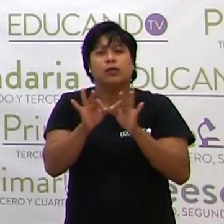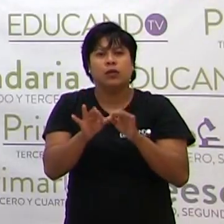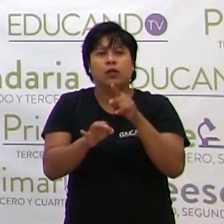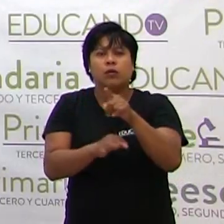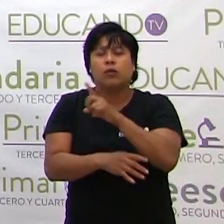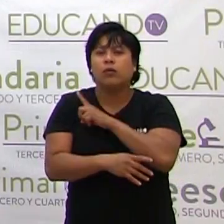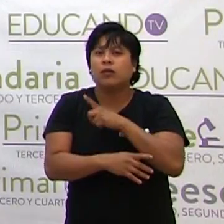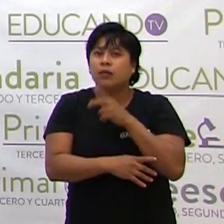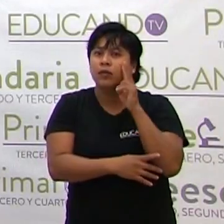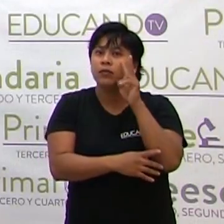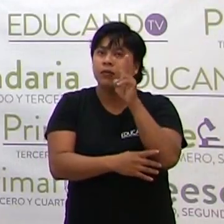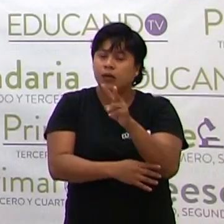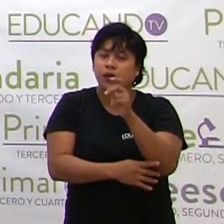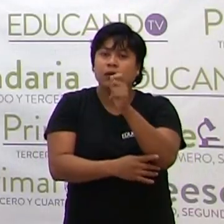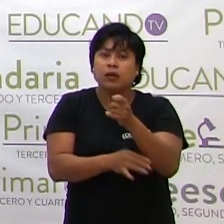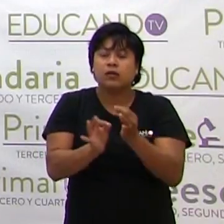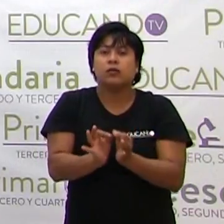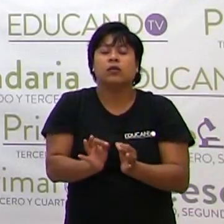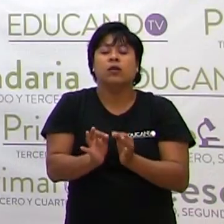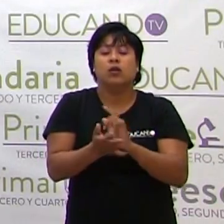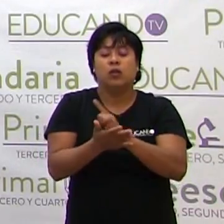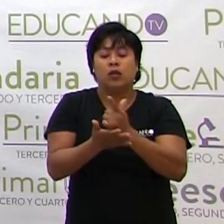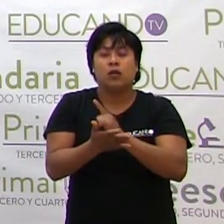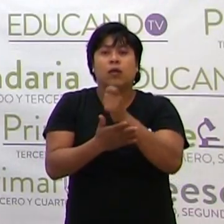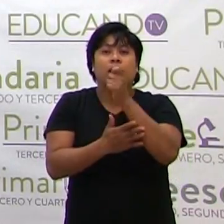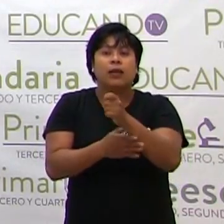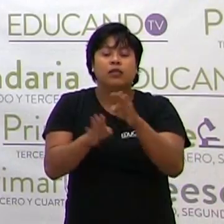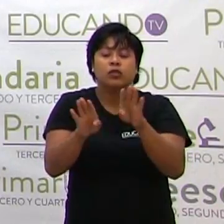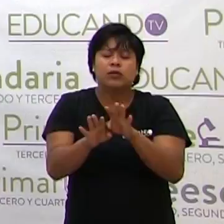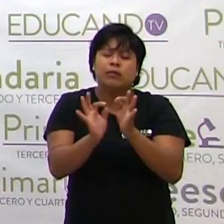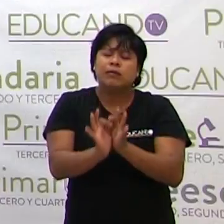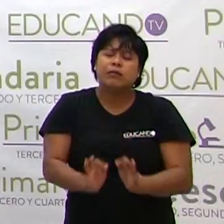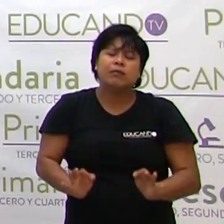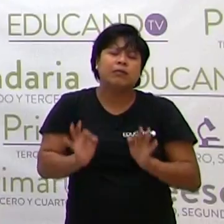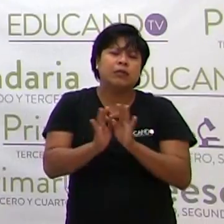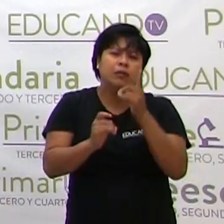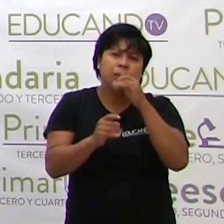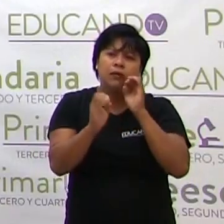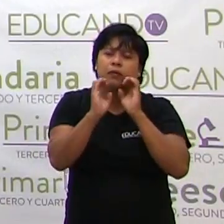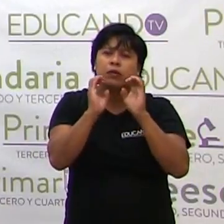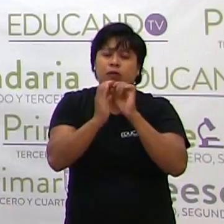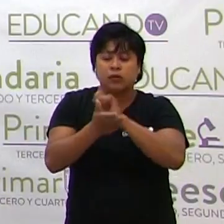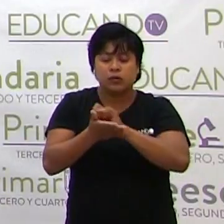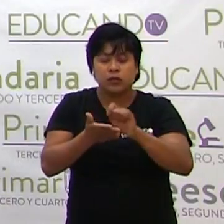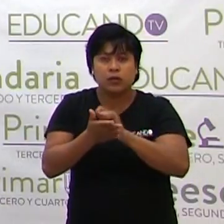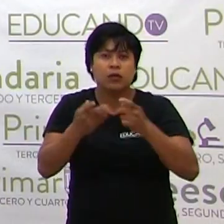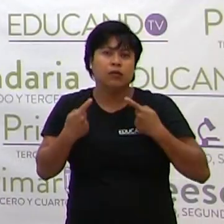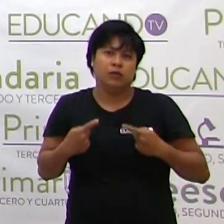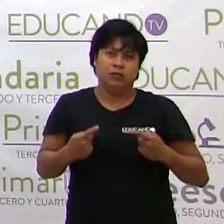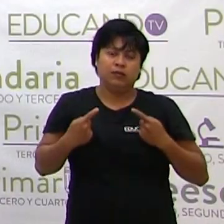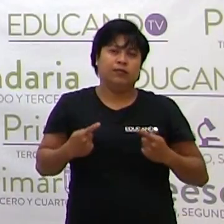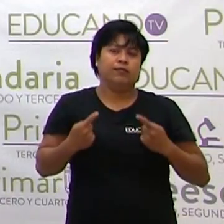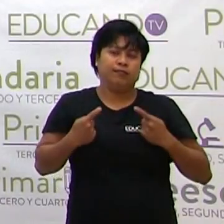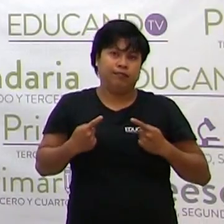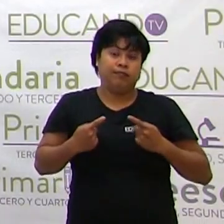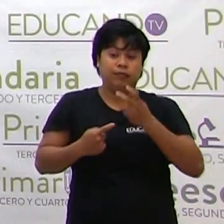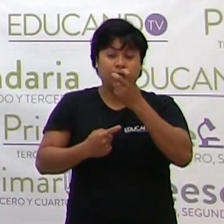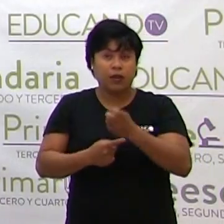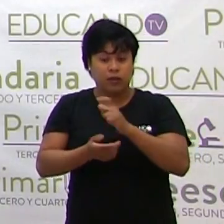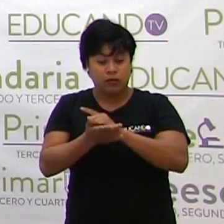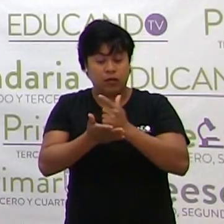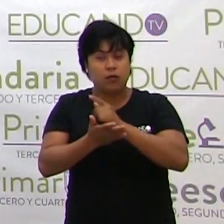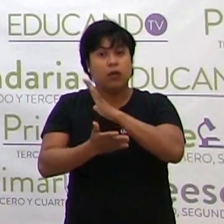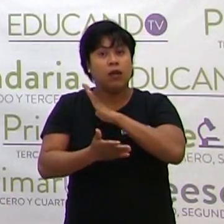tomes en cuenta que los libros son parte esencial de la comunicación escrita de los seres humanos. En los libros